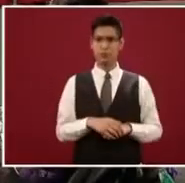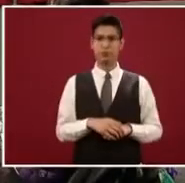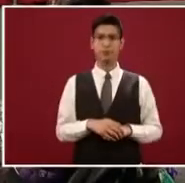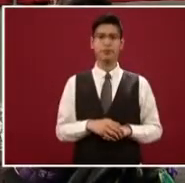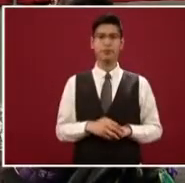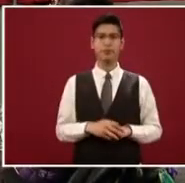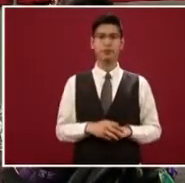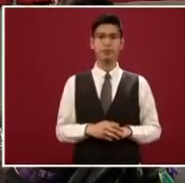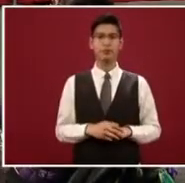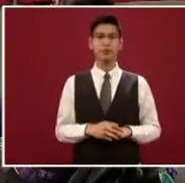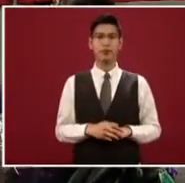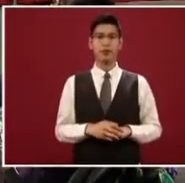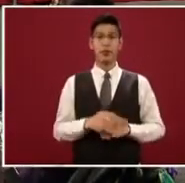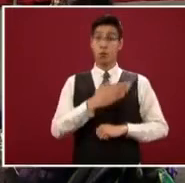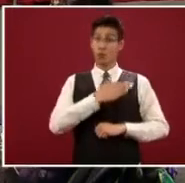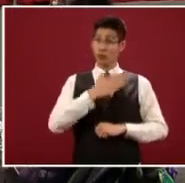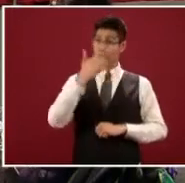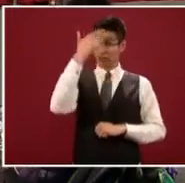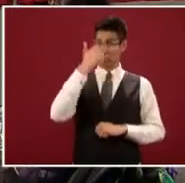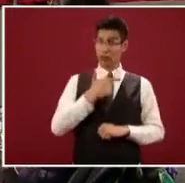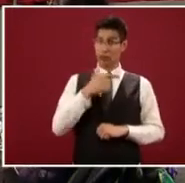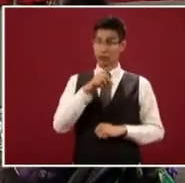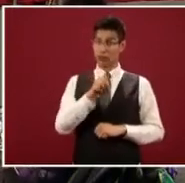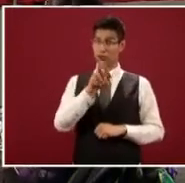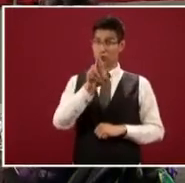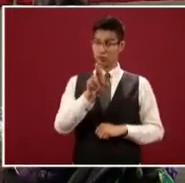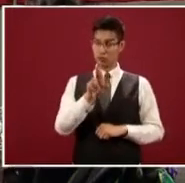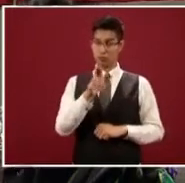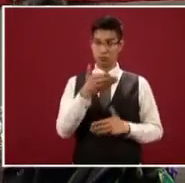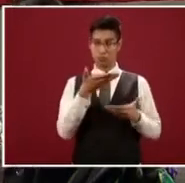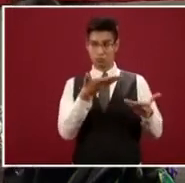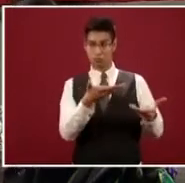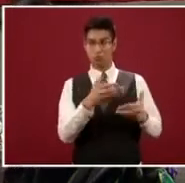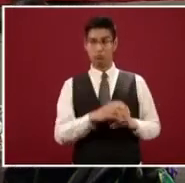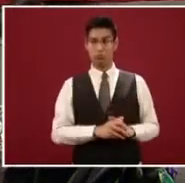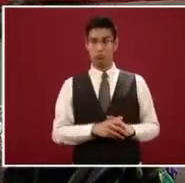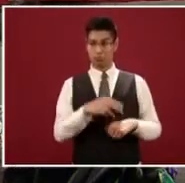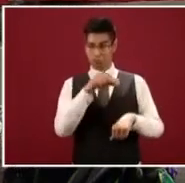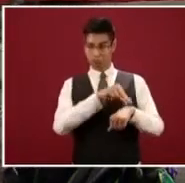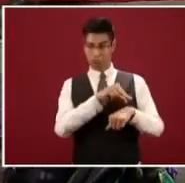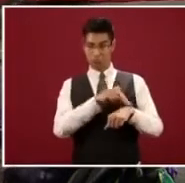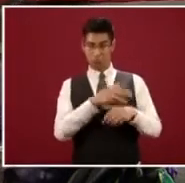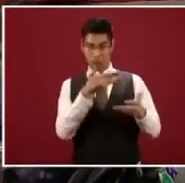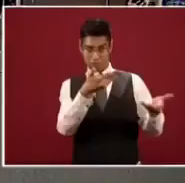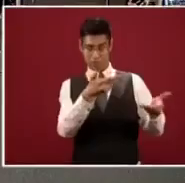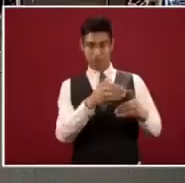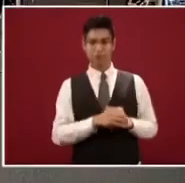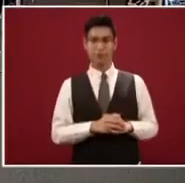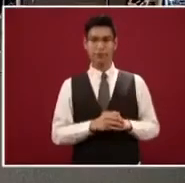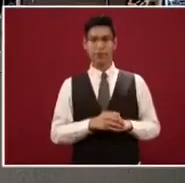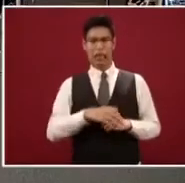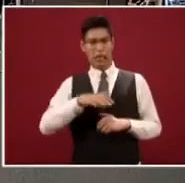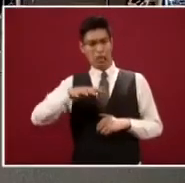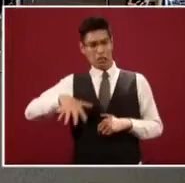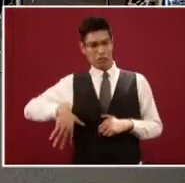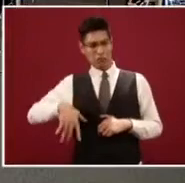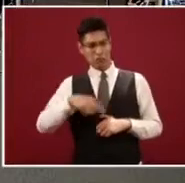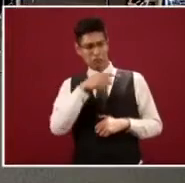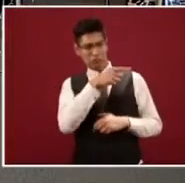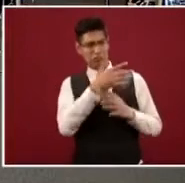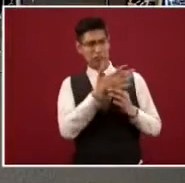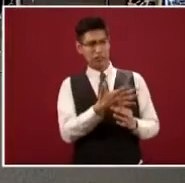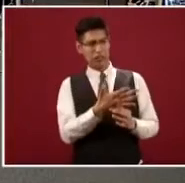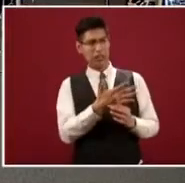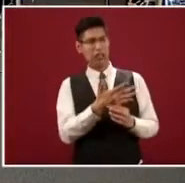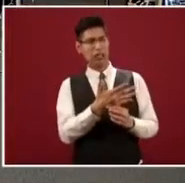¿Y usted? Sí. Muy buenas noches, doctores. Pues yo quisiera, acaba usted de hablar de las diferentes acciones y